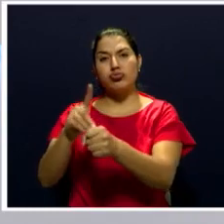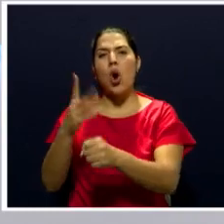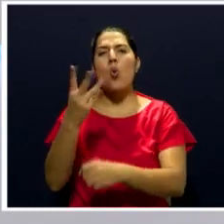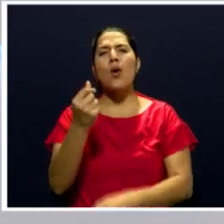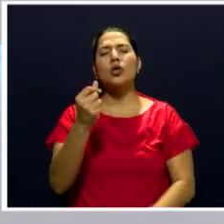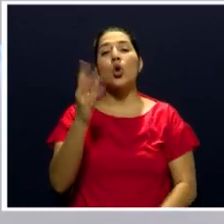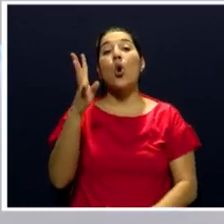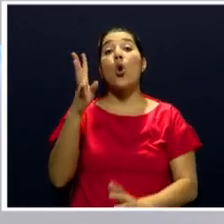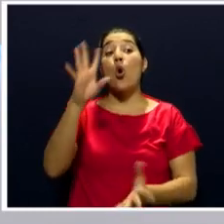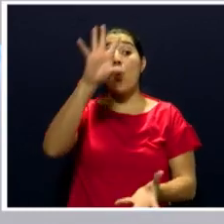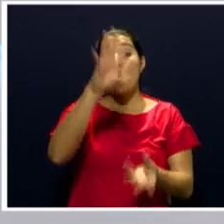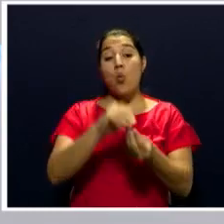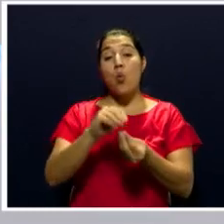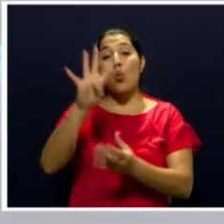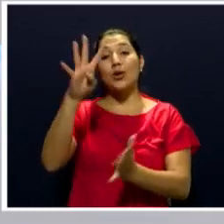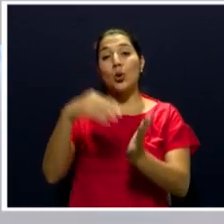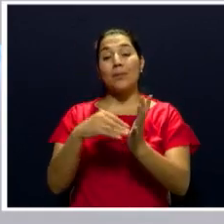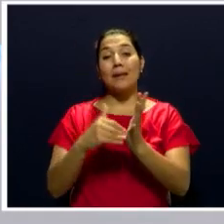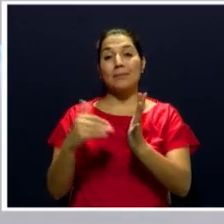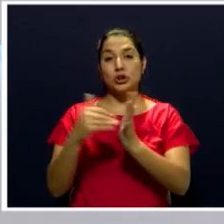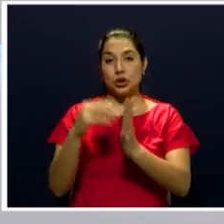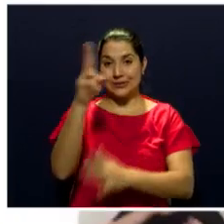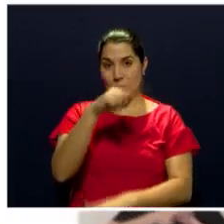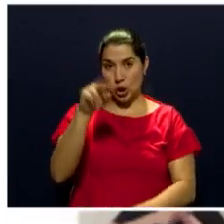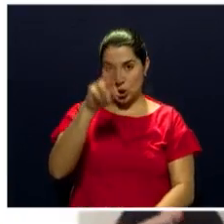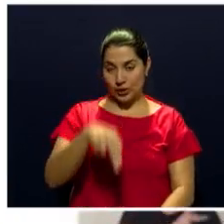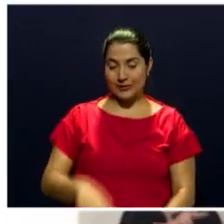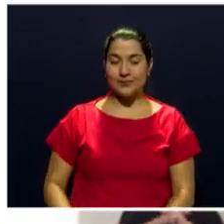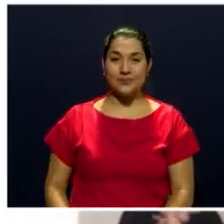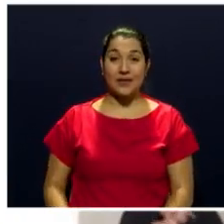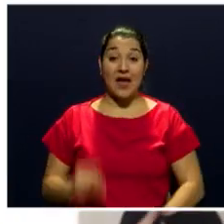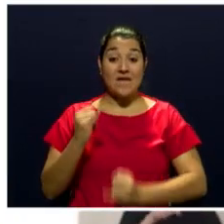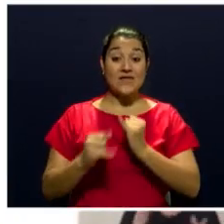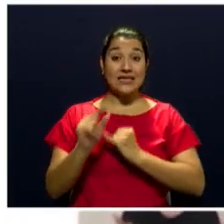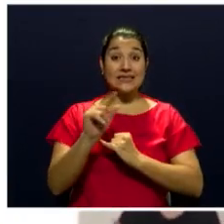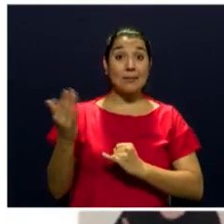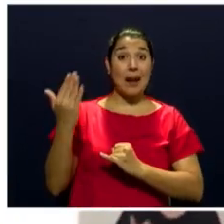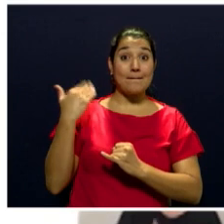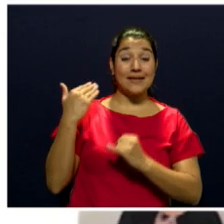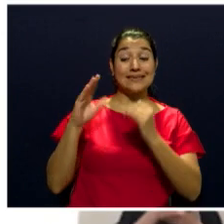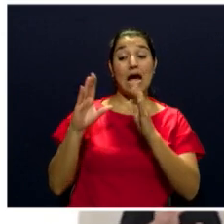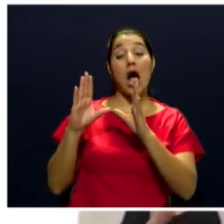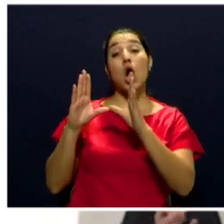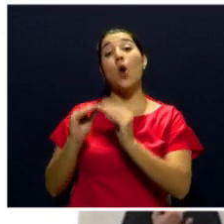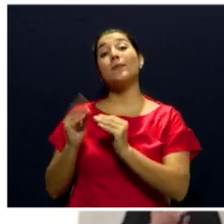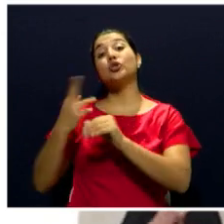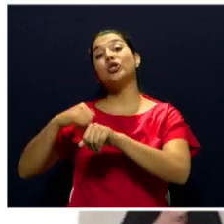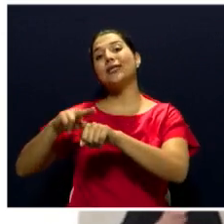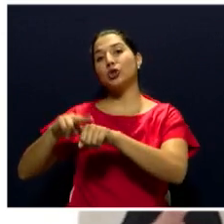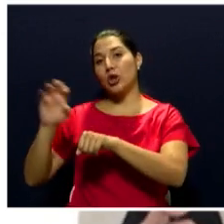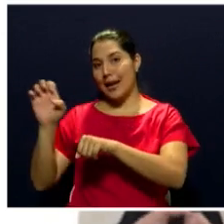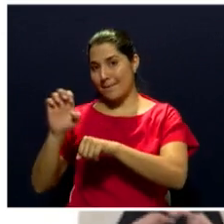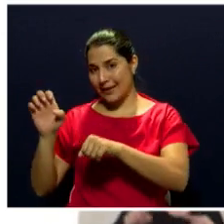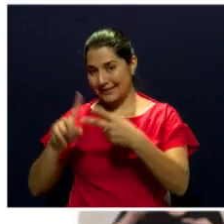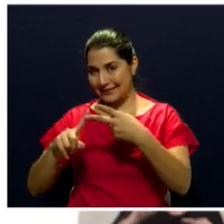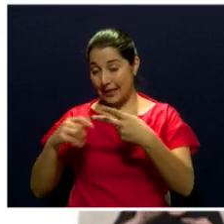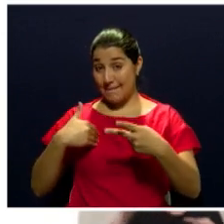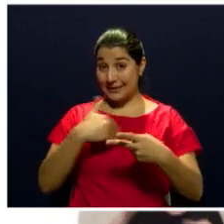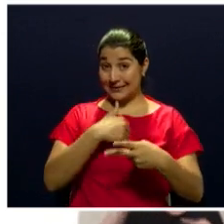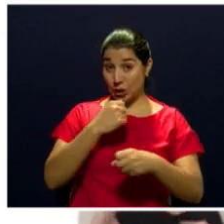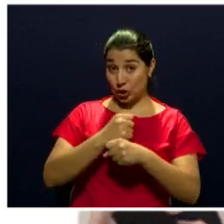los 4.000 millones de colones. El fin de semana pasado, la Comisión Nacional de Emergencias y el Ministerio de